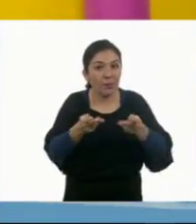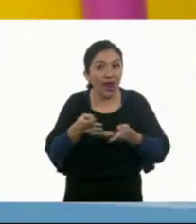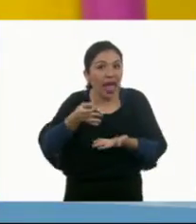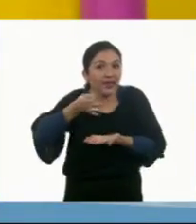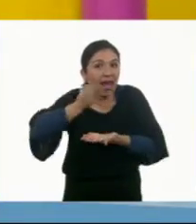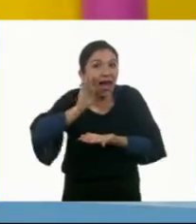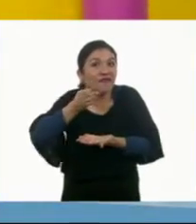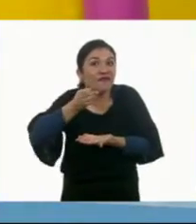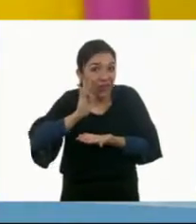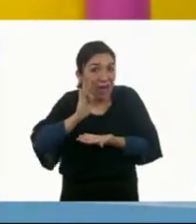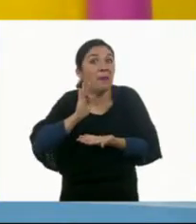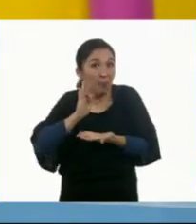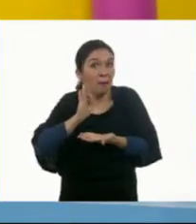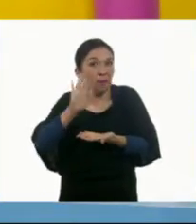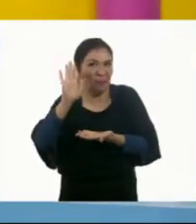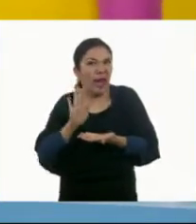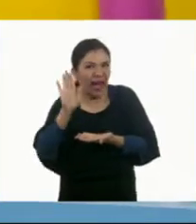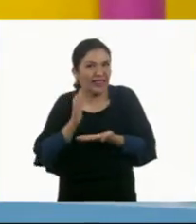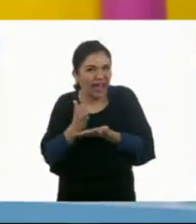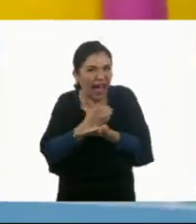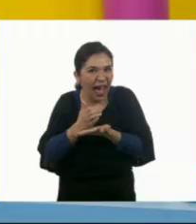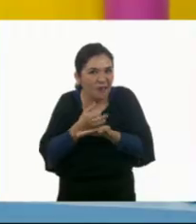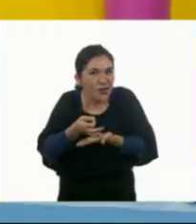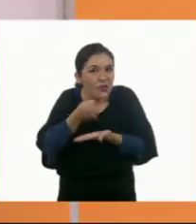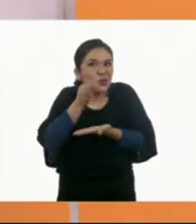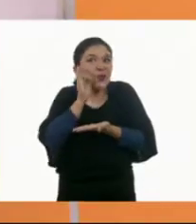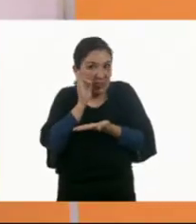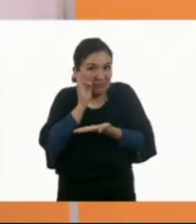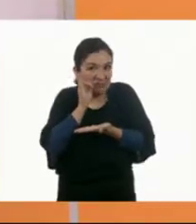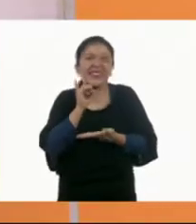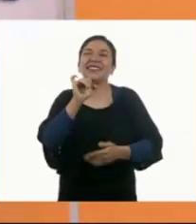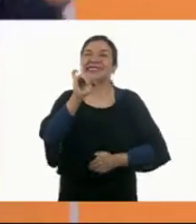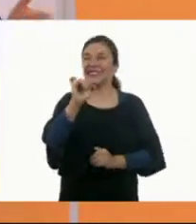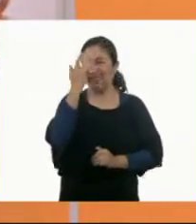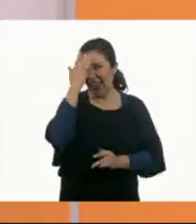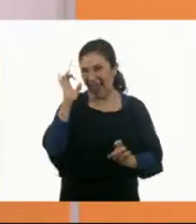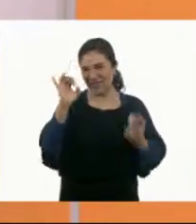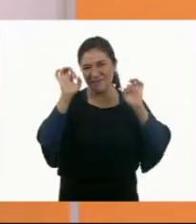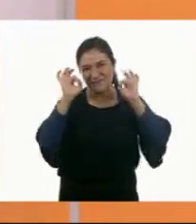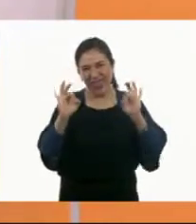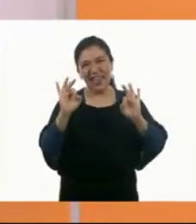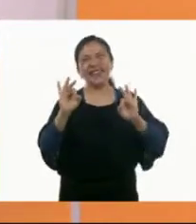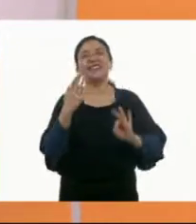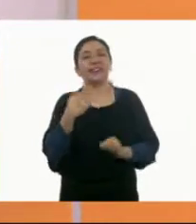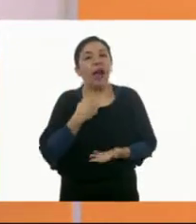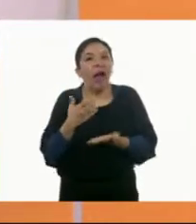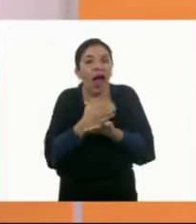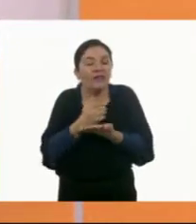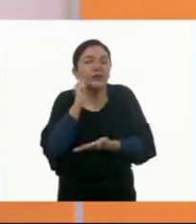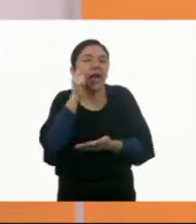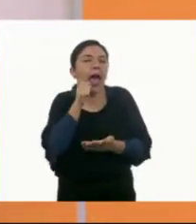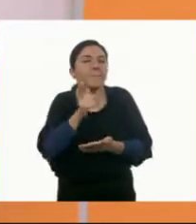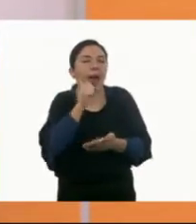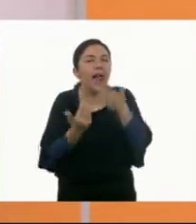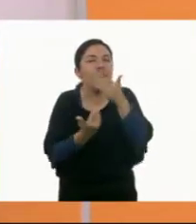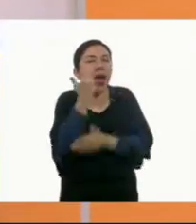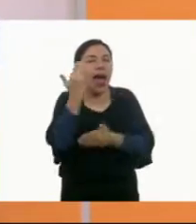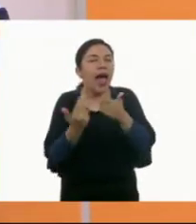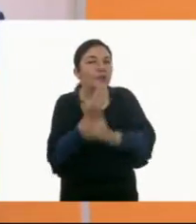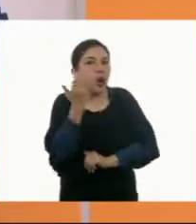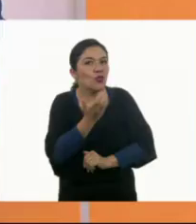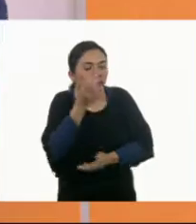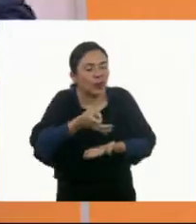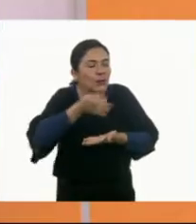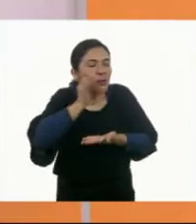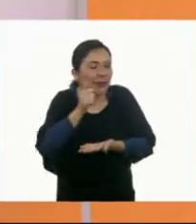café. ¿Será eso? ¿Adivinamos? ¡Adivinaron, claro! Adivinaron, muy bien. Mi cafecito de todas las mañanas, ese no me